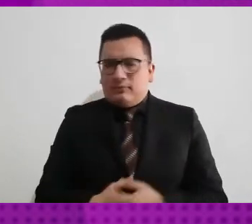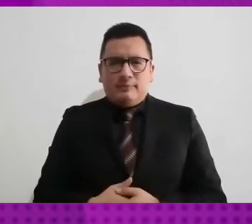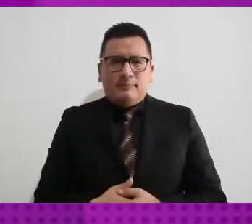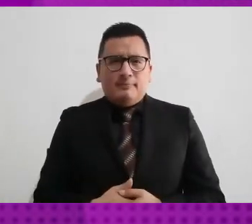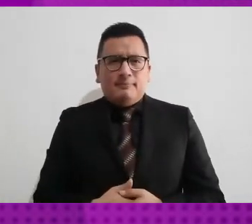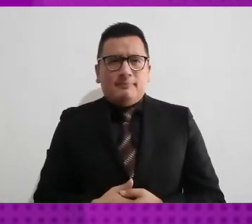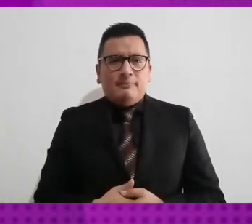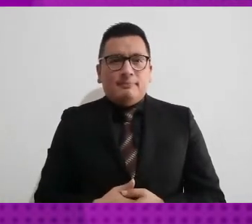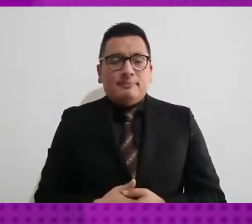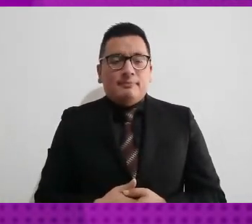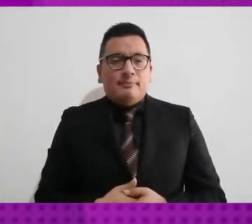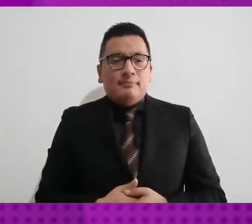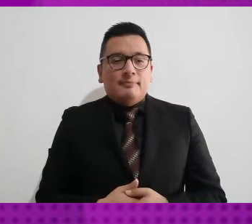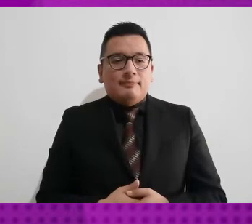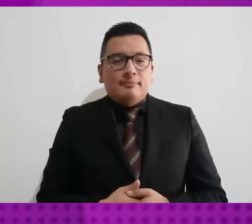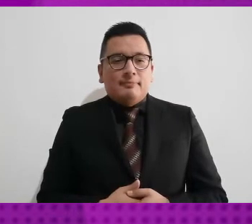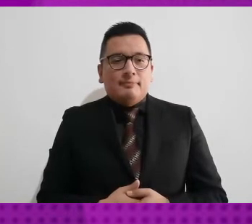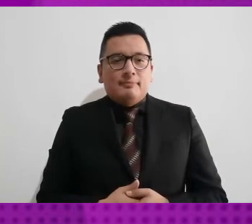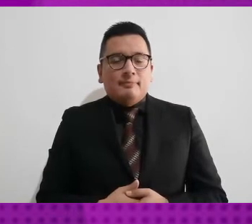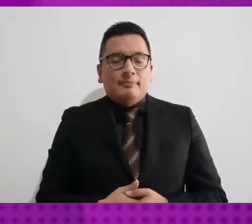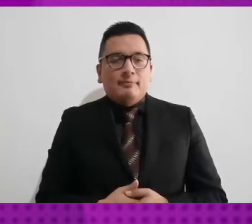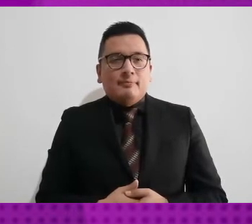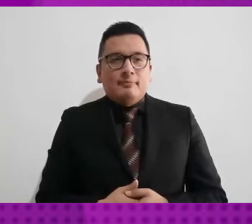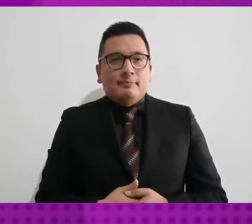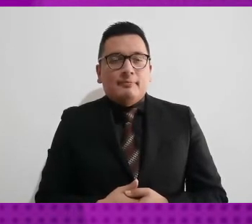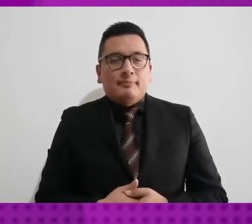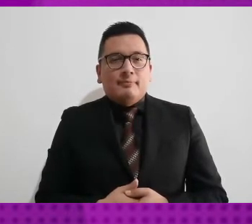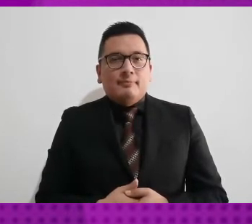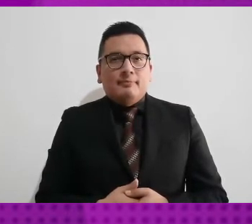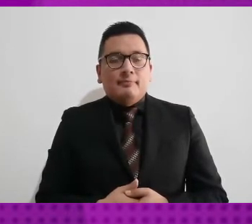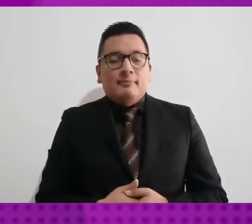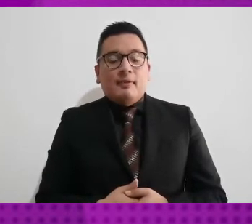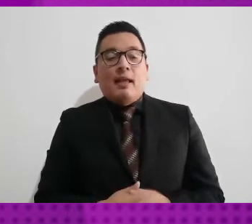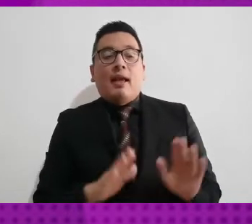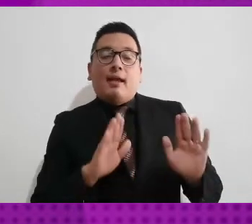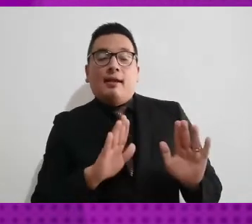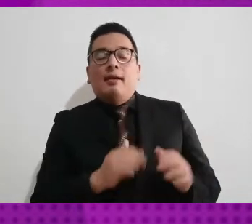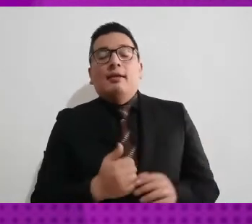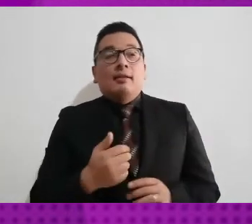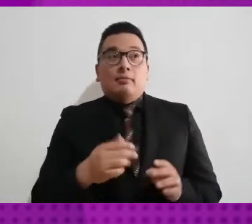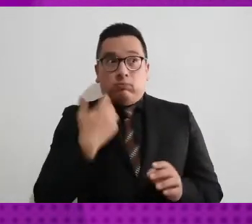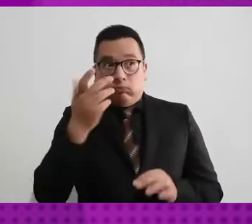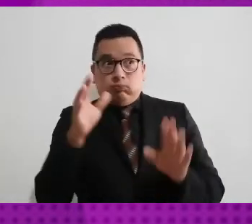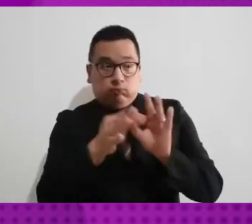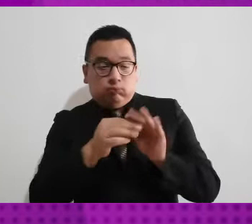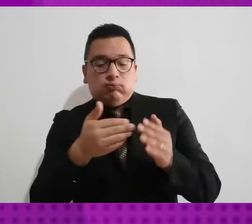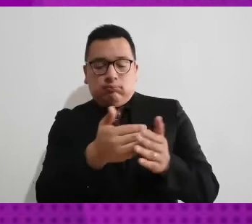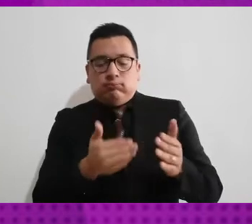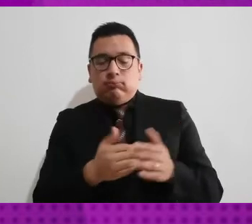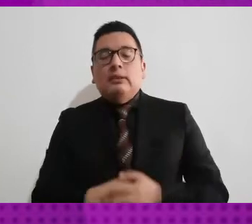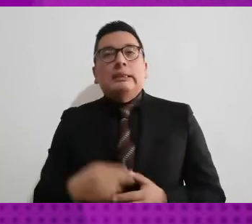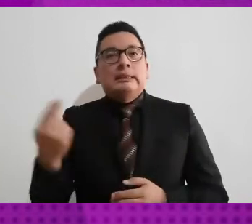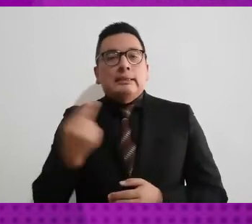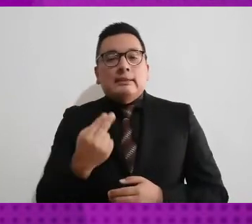propiciaron. Pues yo creo que para poder explicar la reforma del 2014 es importante